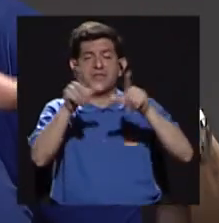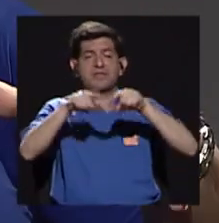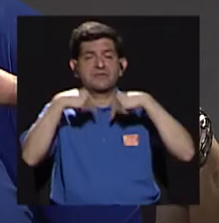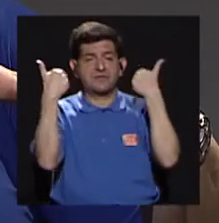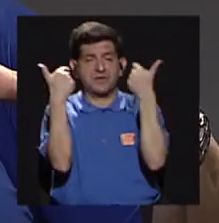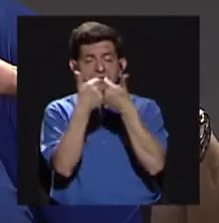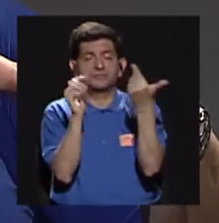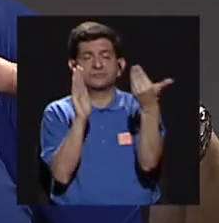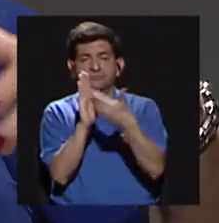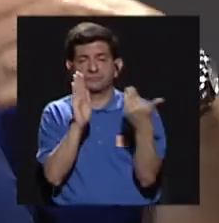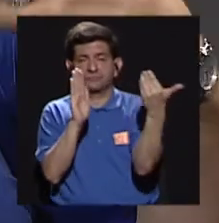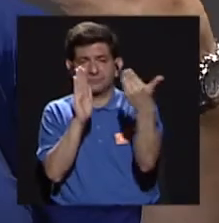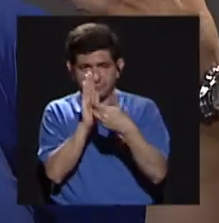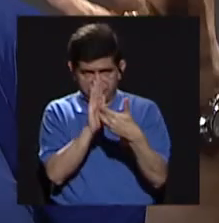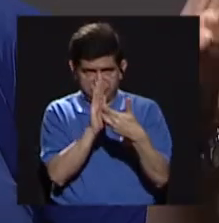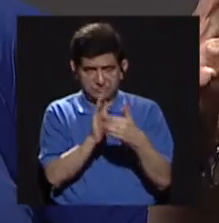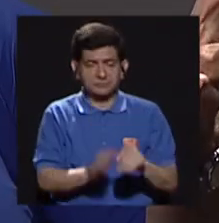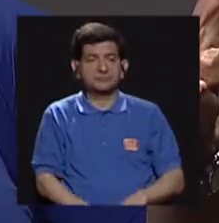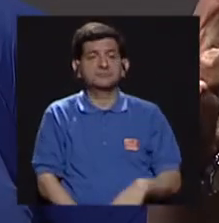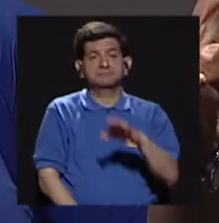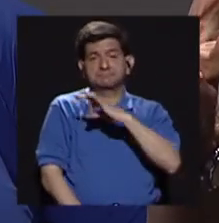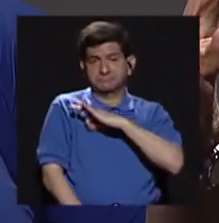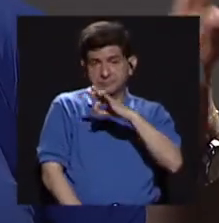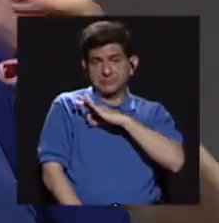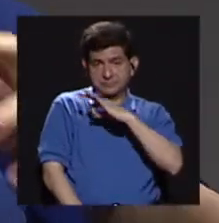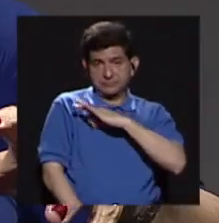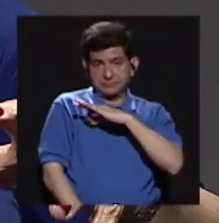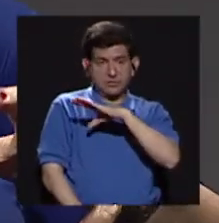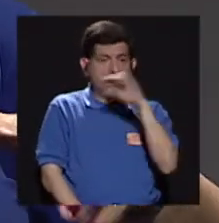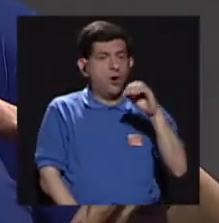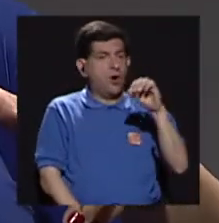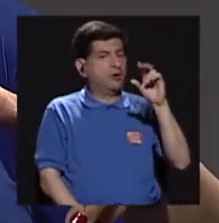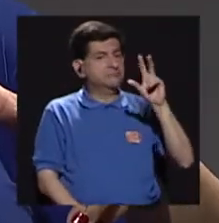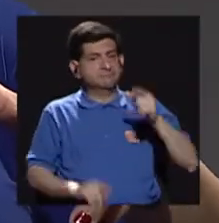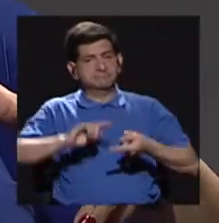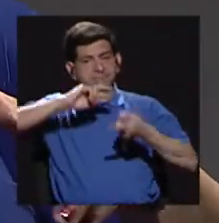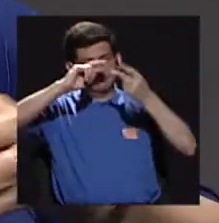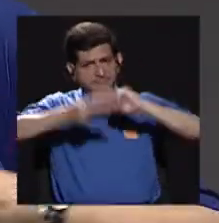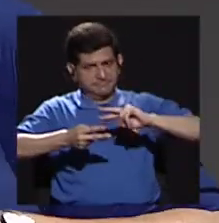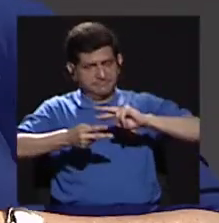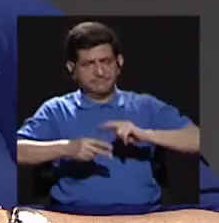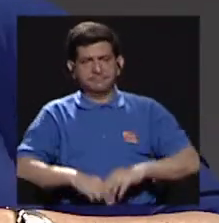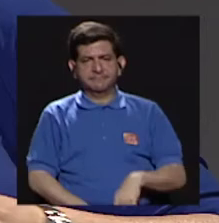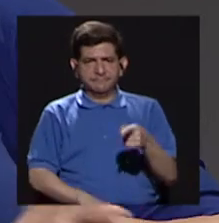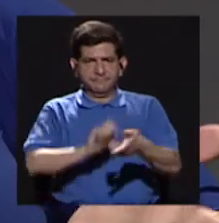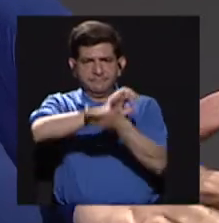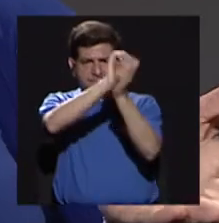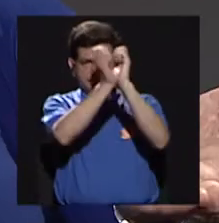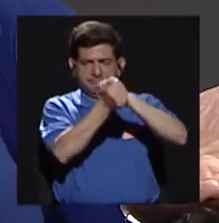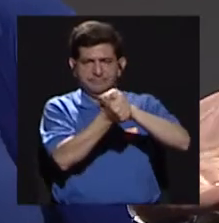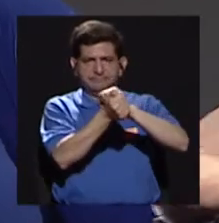afectados que se van a ver beneficiados o no con esos cambios